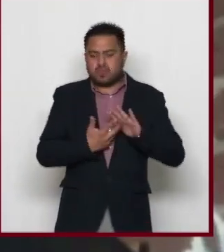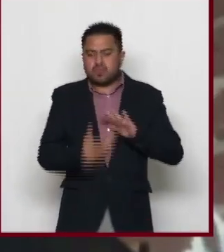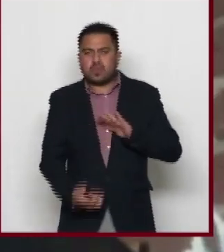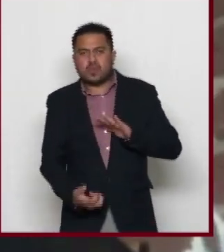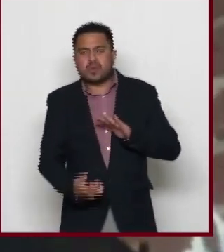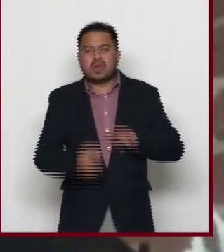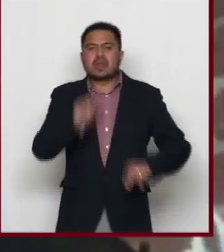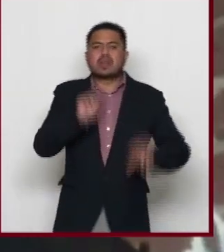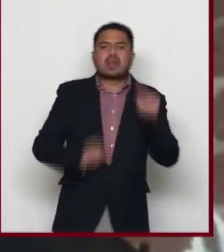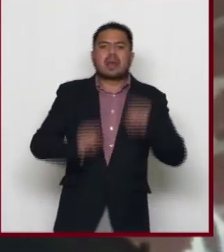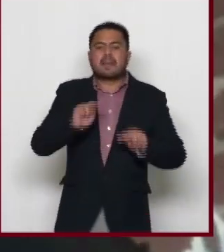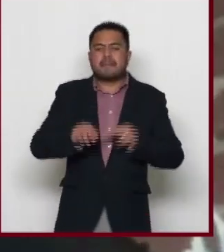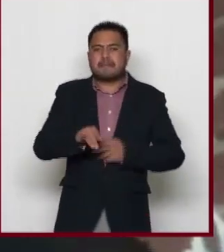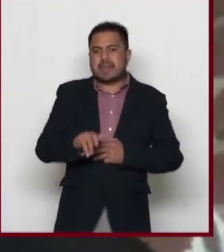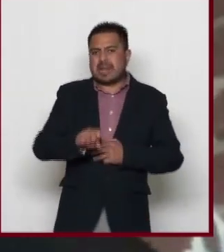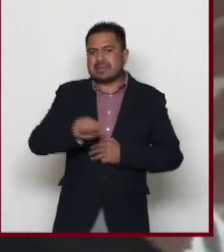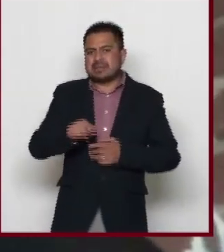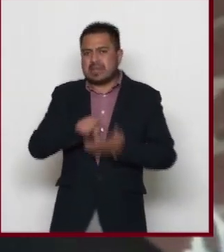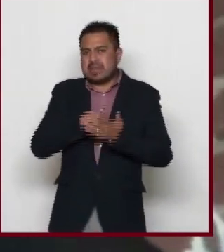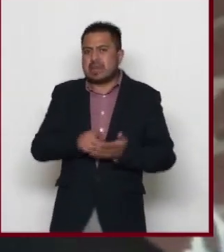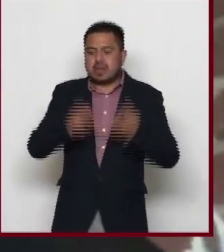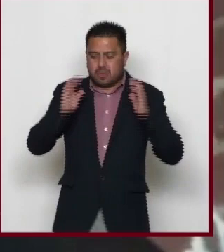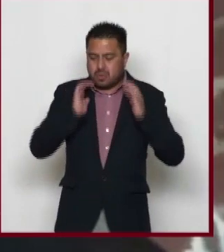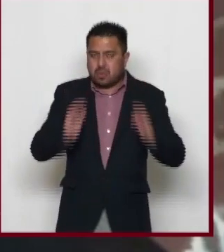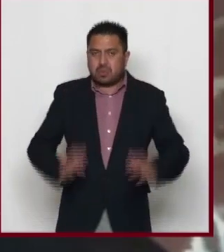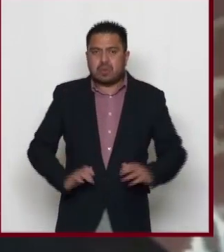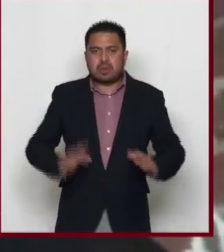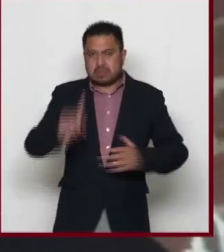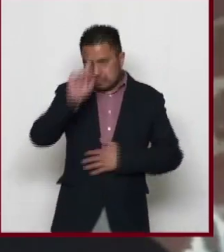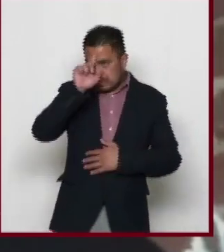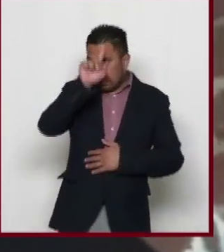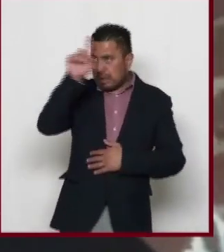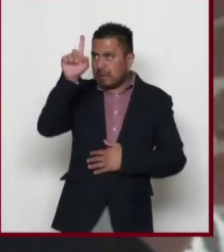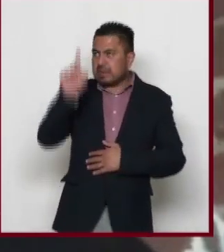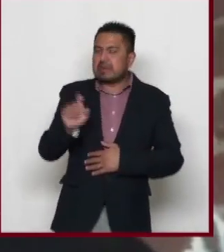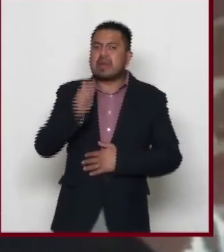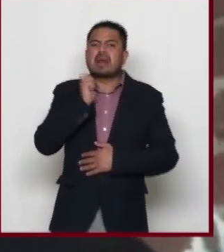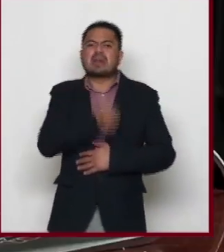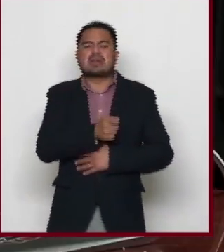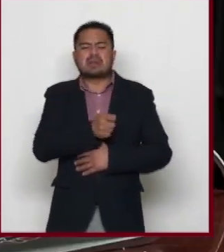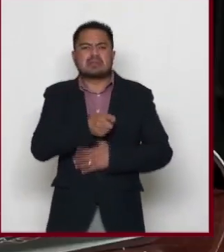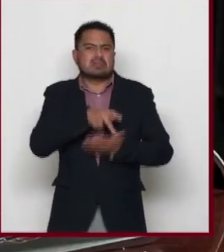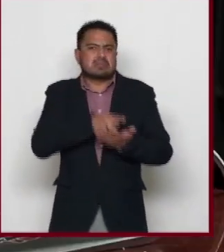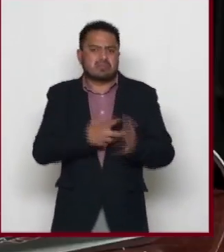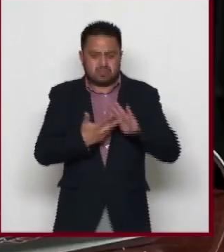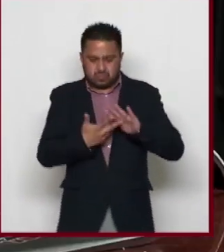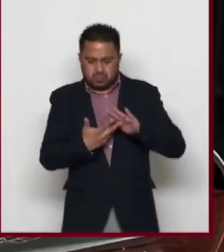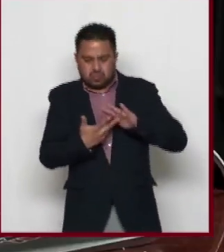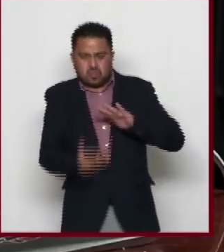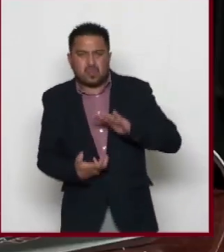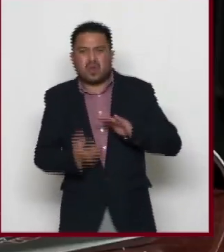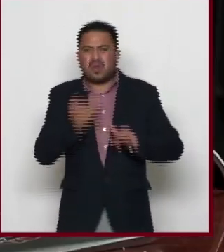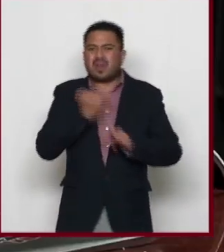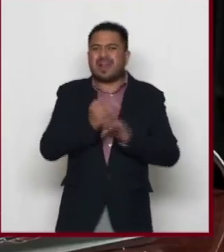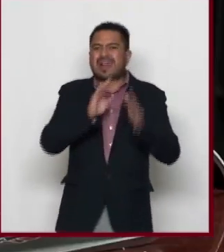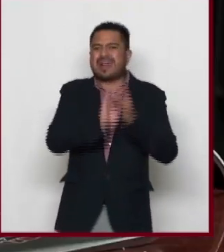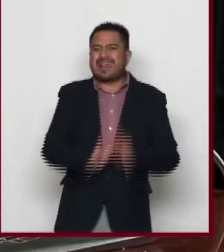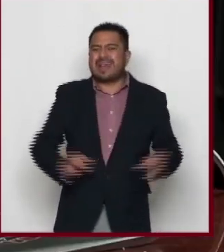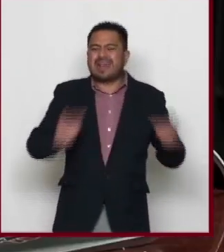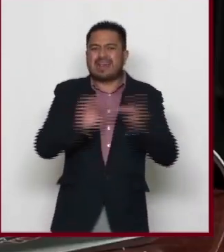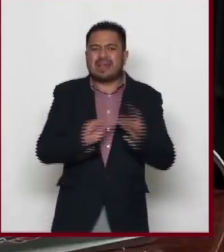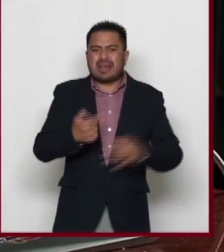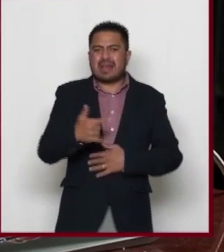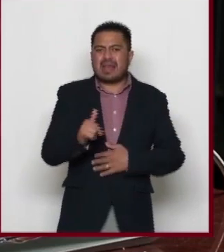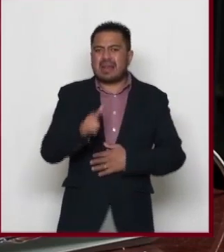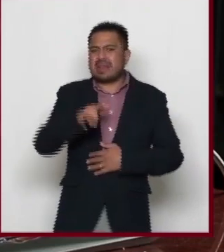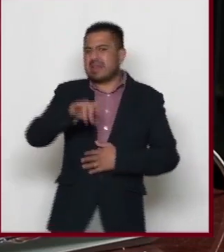idea de que además la fuerza de gravedad depende de las masas de los cuerpos. Y gran misterio, la masa esa de